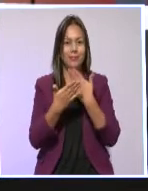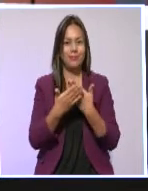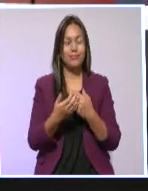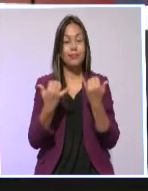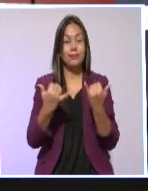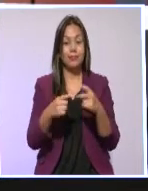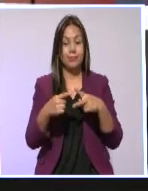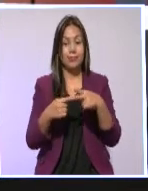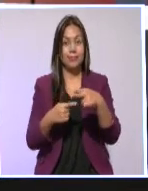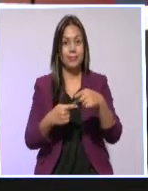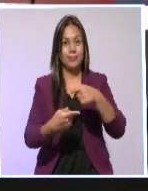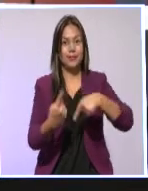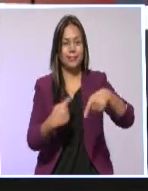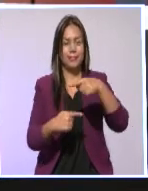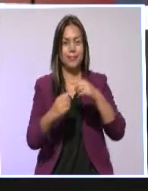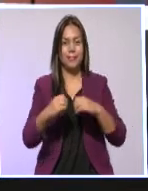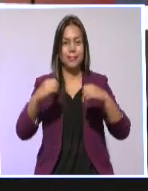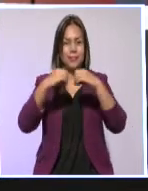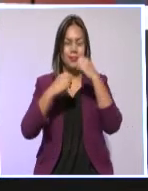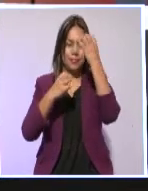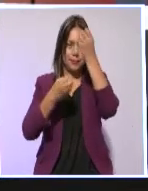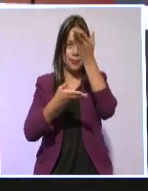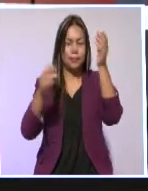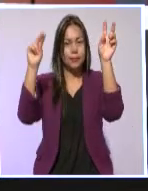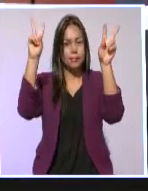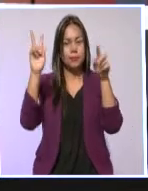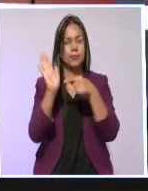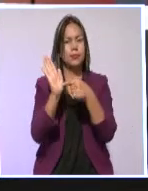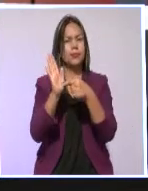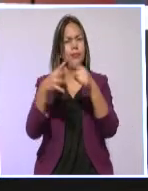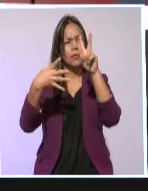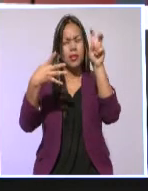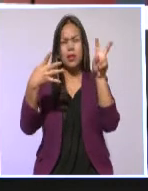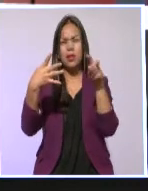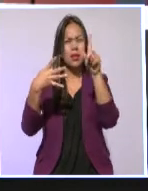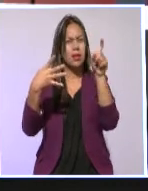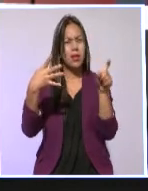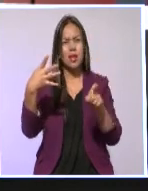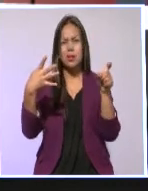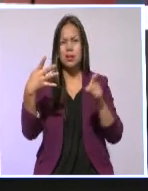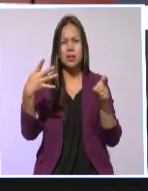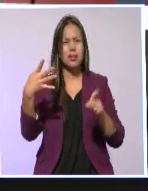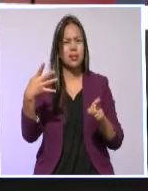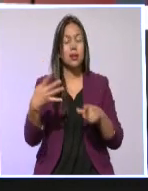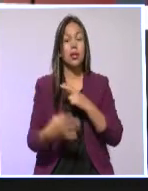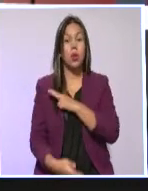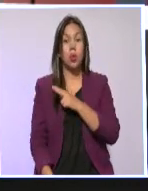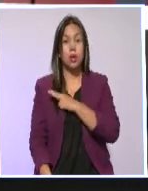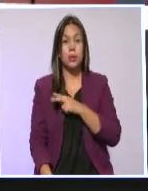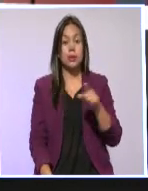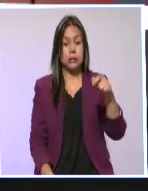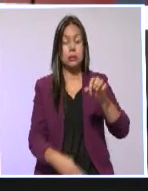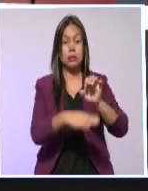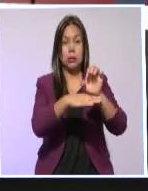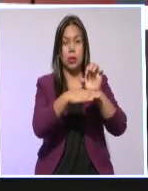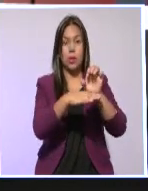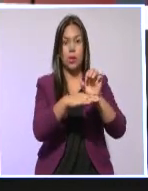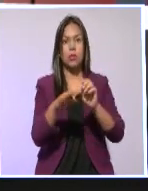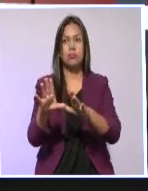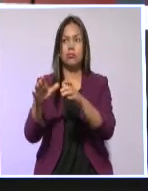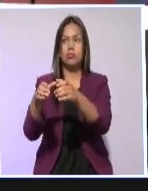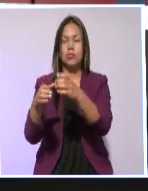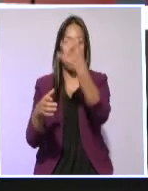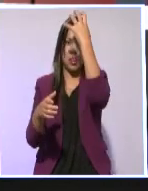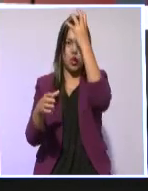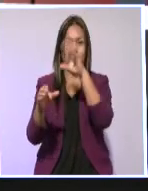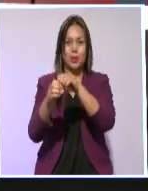momento de una nueva pausa, pero al volver les contaremos las necesidades que presentaron varios estudiantes en universidades del país ante la Comisión de